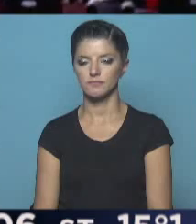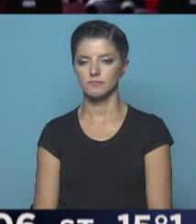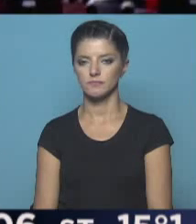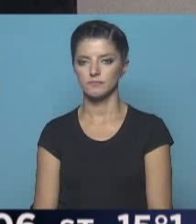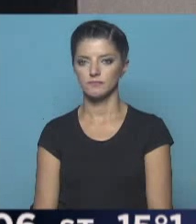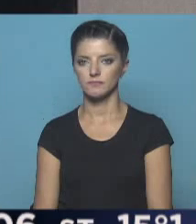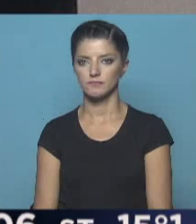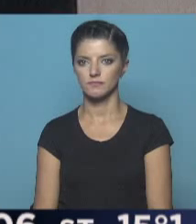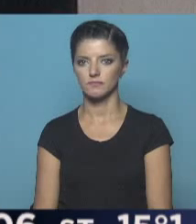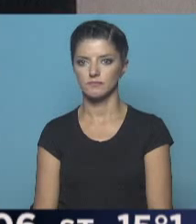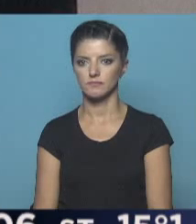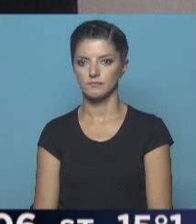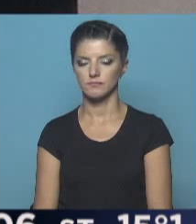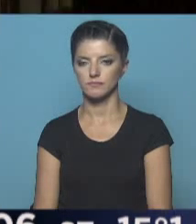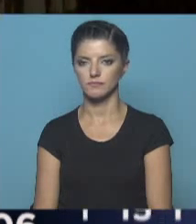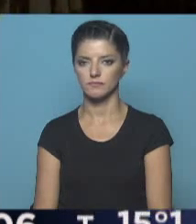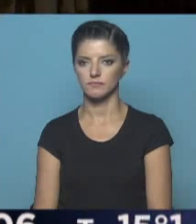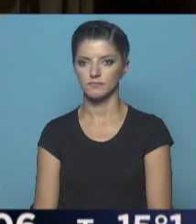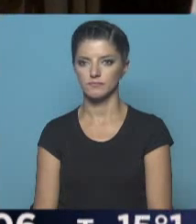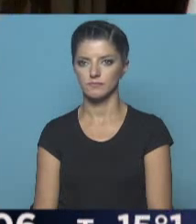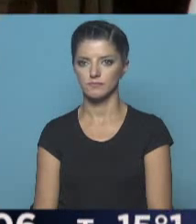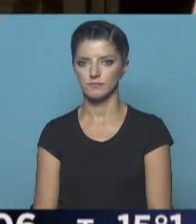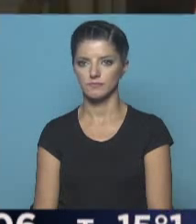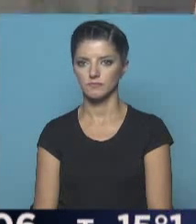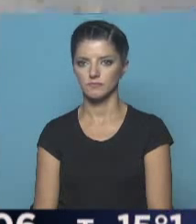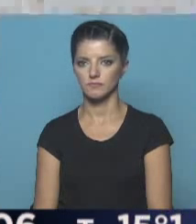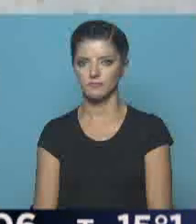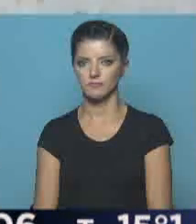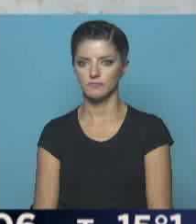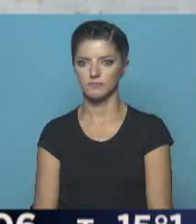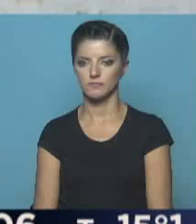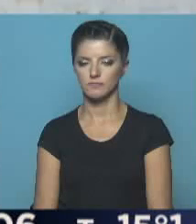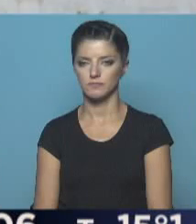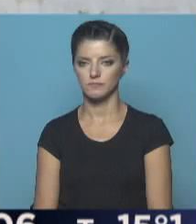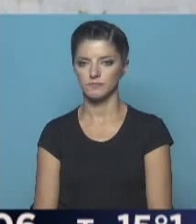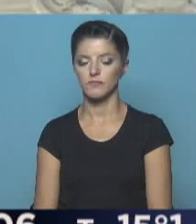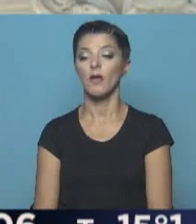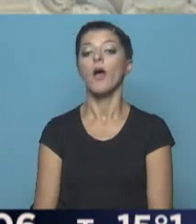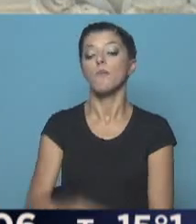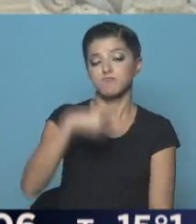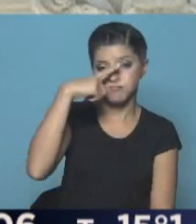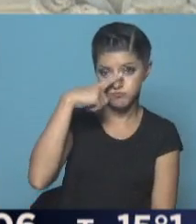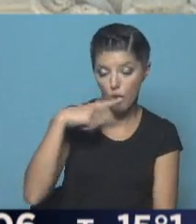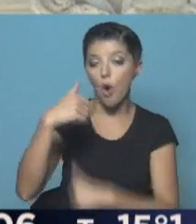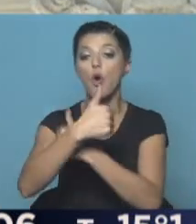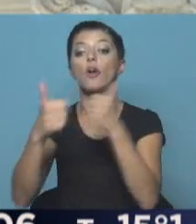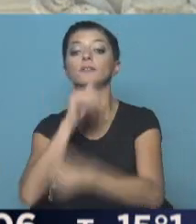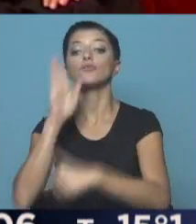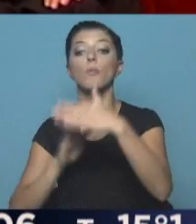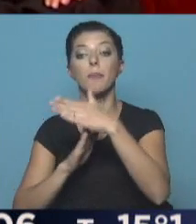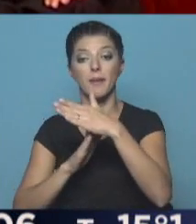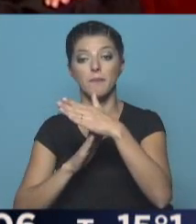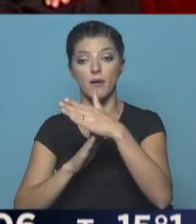So you think you're gonna live your life alone, in darkness and seclusion. Finalmente, la Corte Suprema de los Estados